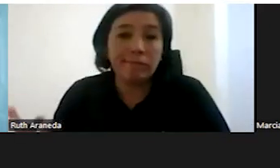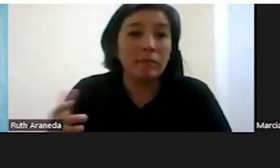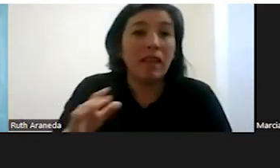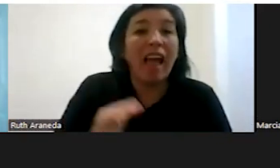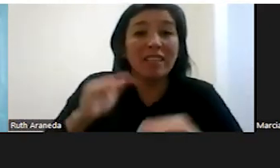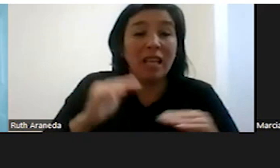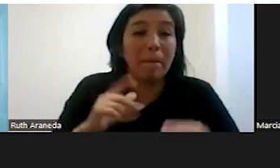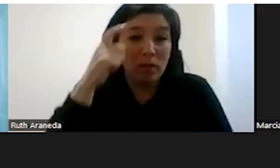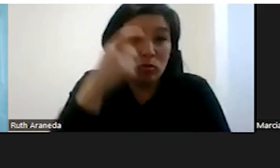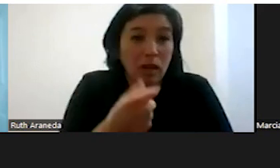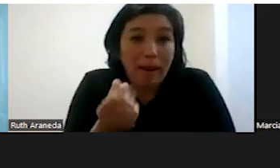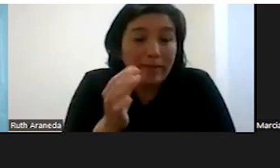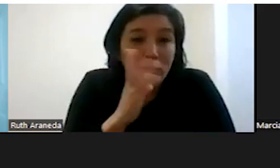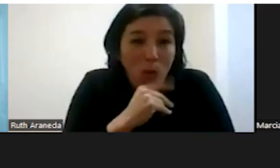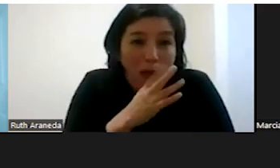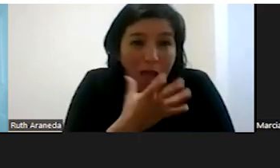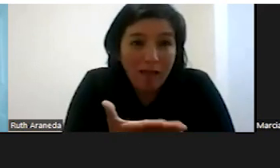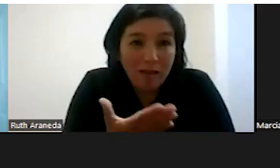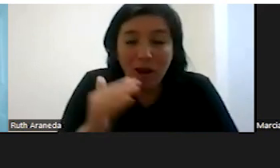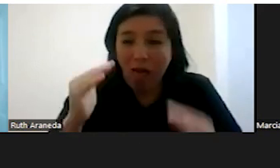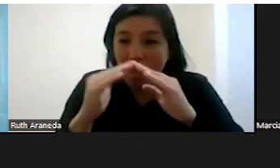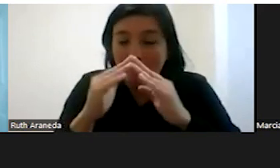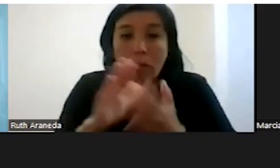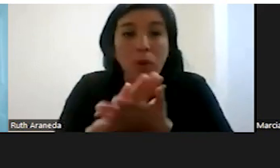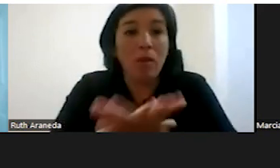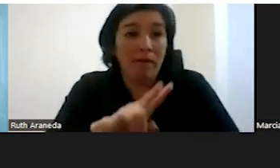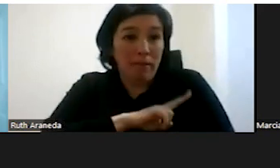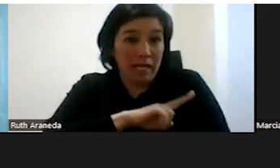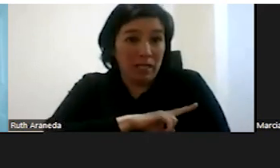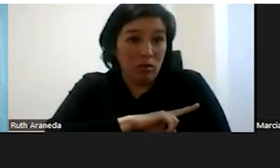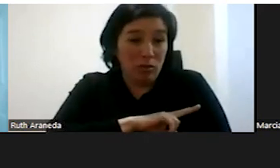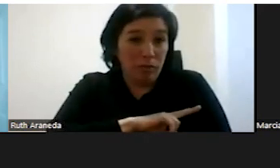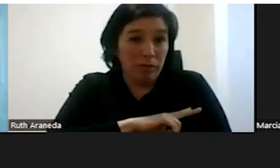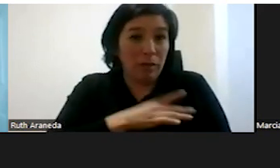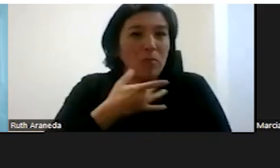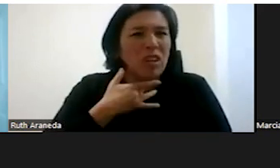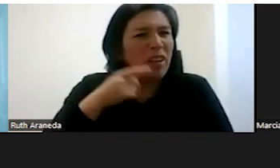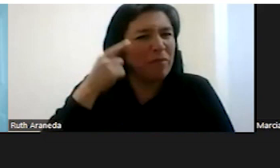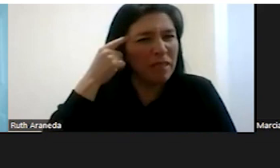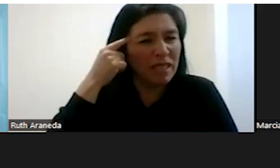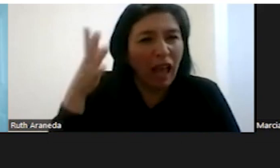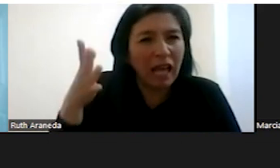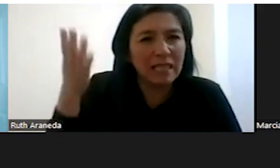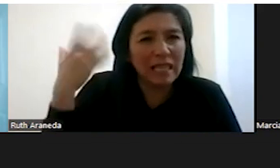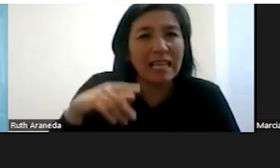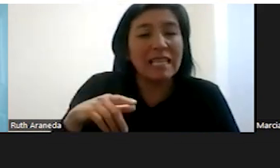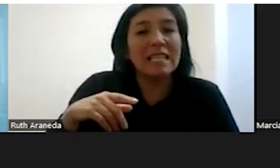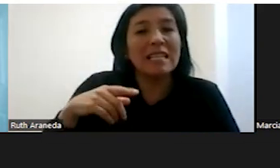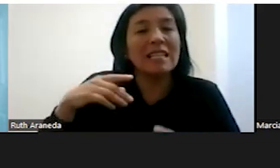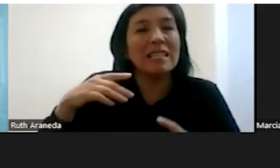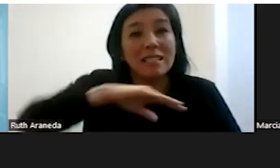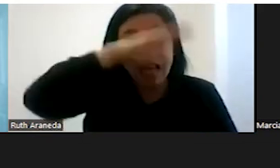recursos para mantener sus casas, como pasó en Valparaíso. ¿Por qué se vendieron todas las casas del Cerro Alegre y Cerro Concepción